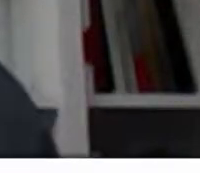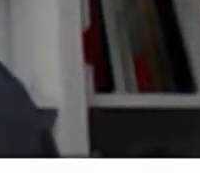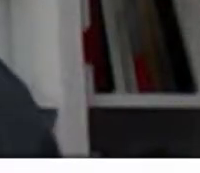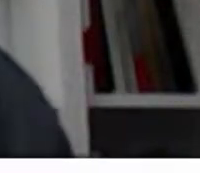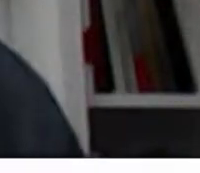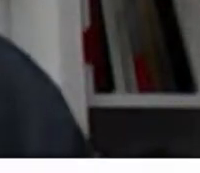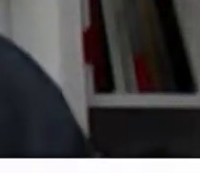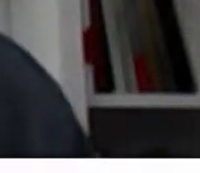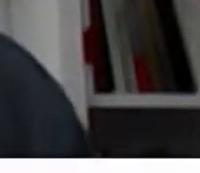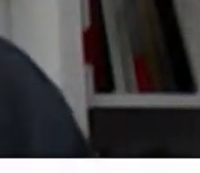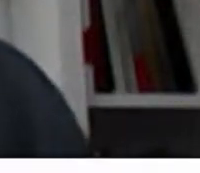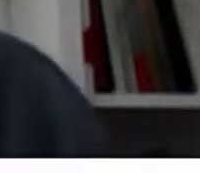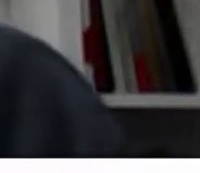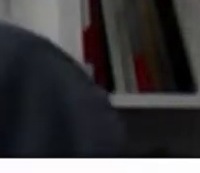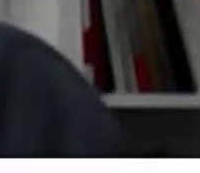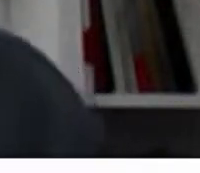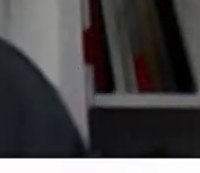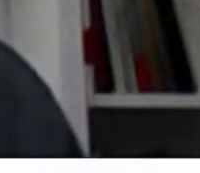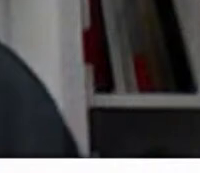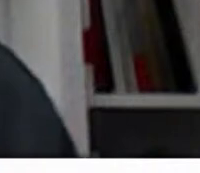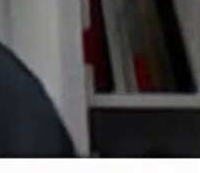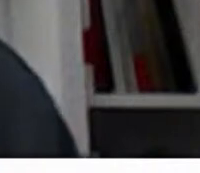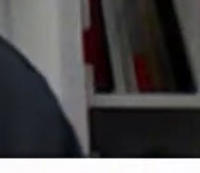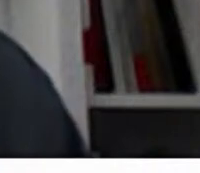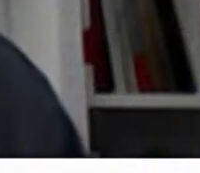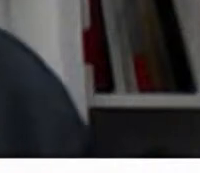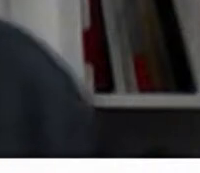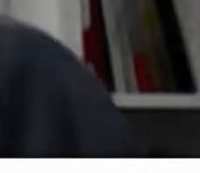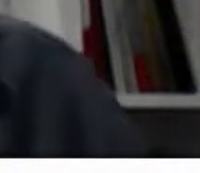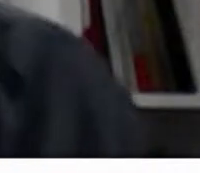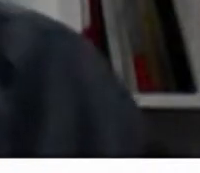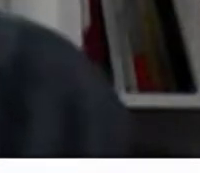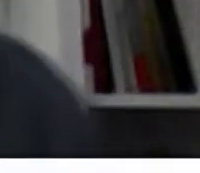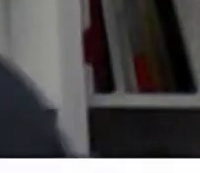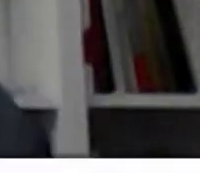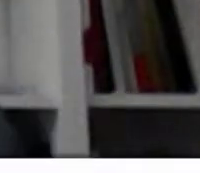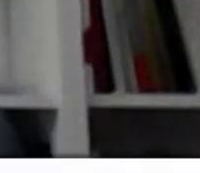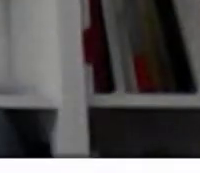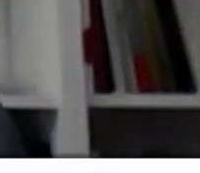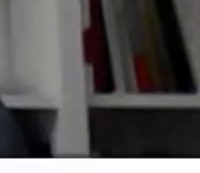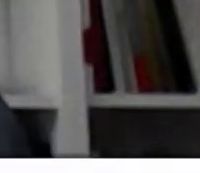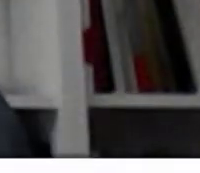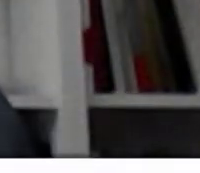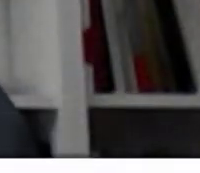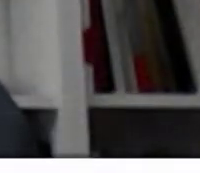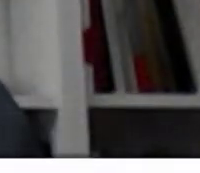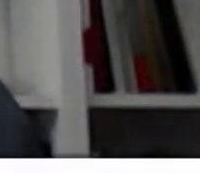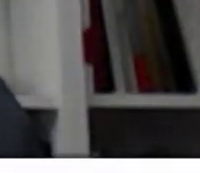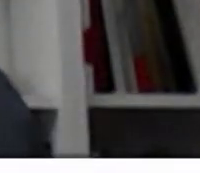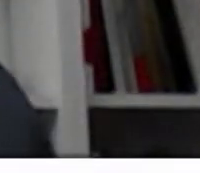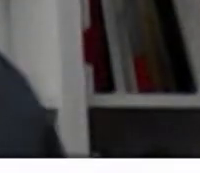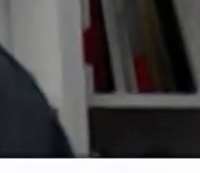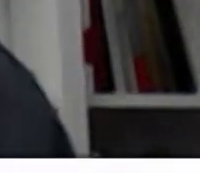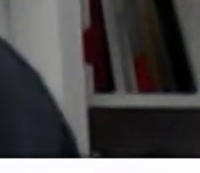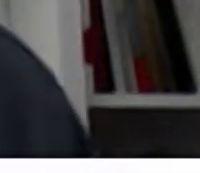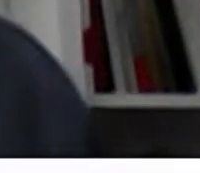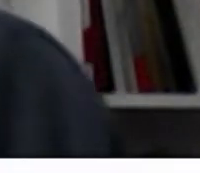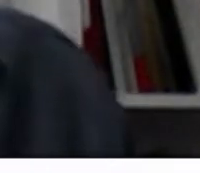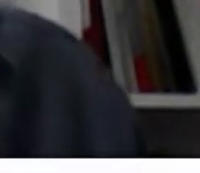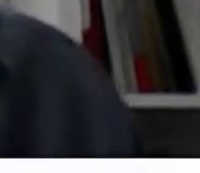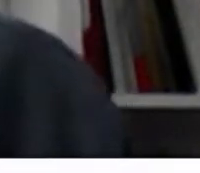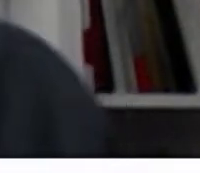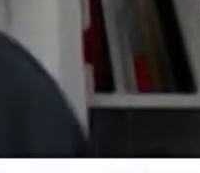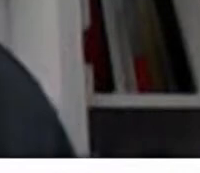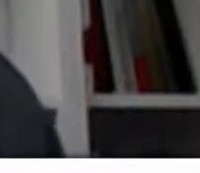producción local, y menos industria, menos valor agregado en Santa Fe. Esa es la tragedia de medidas como esta. Entonces, cuando un